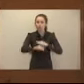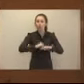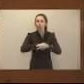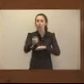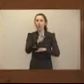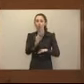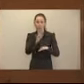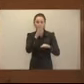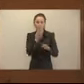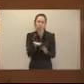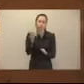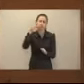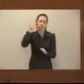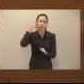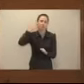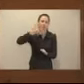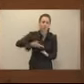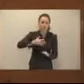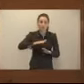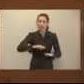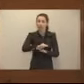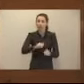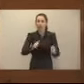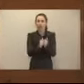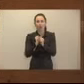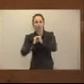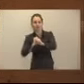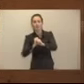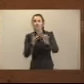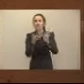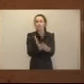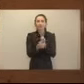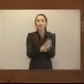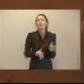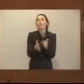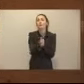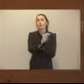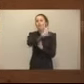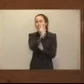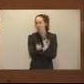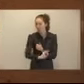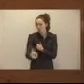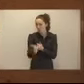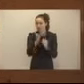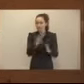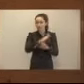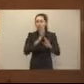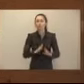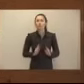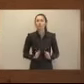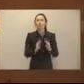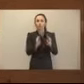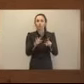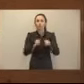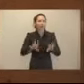dende hai ben de tempo. A axuda á dependencia amosou nun ser unha prioridade, e iso quedou espellado nos